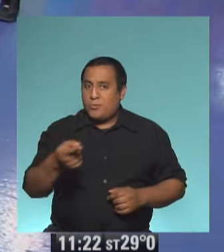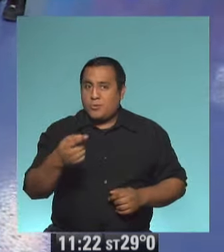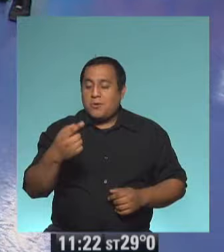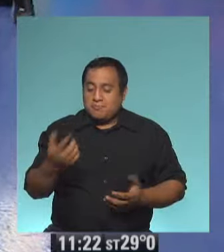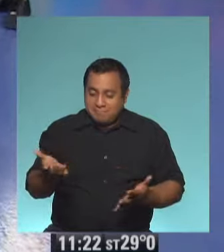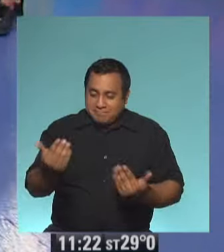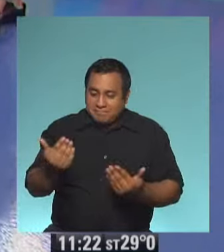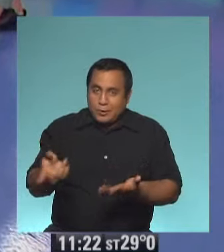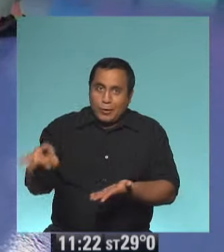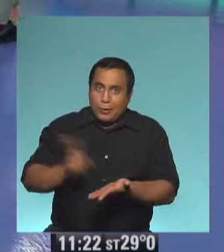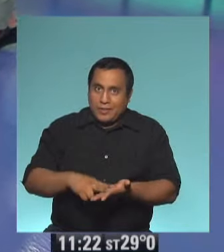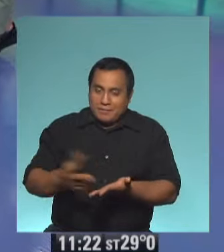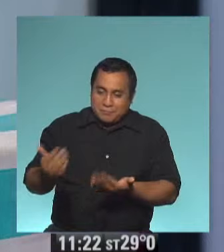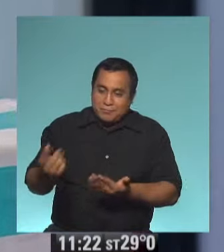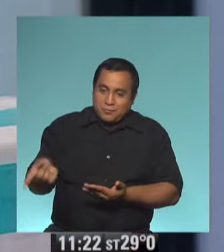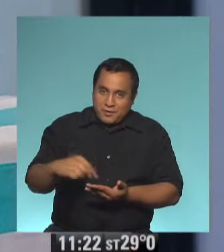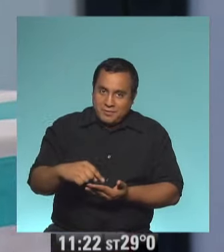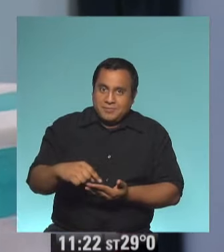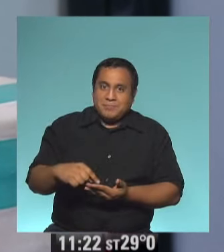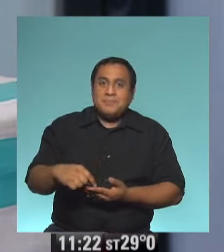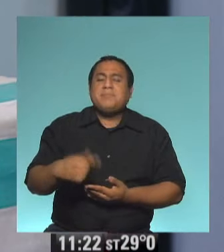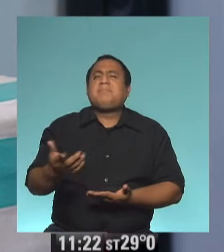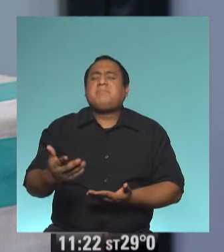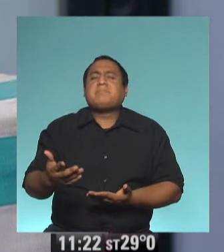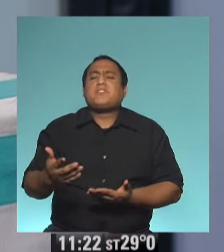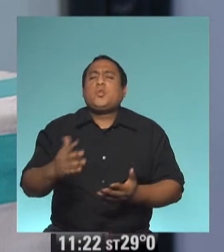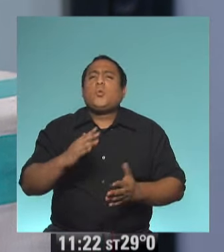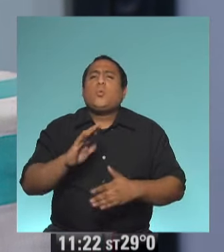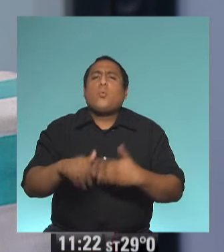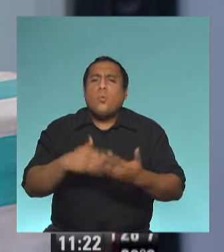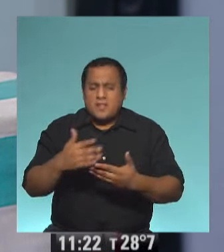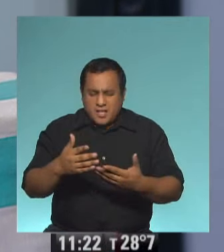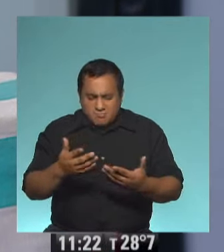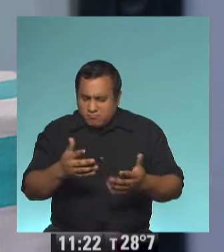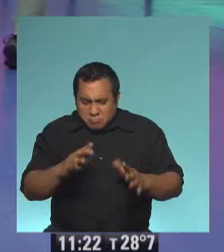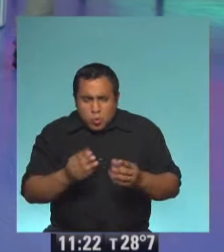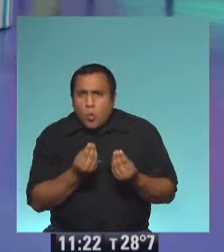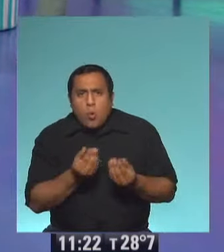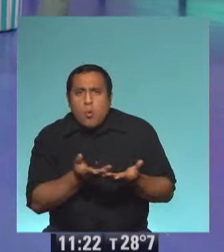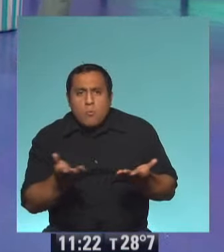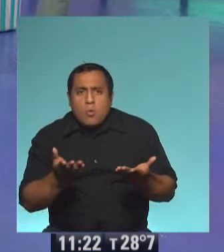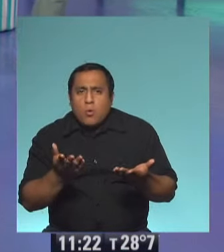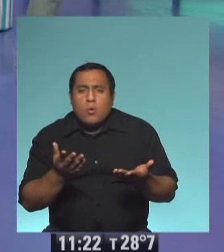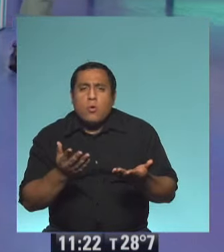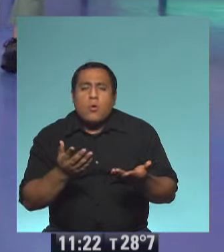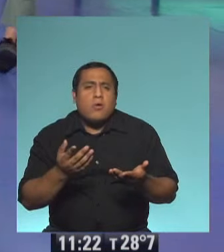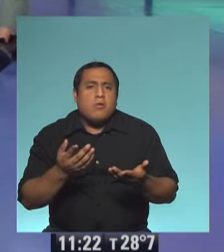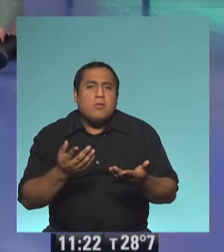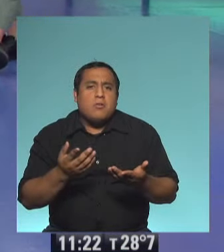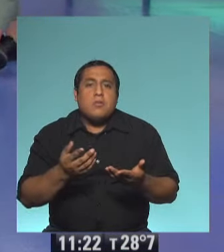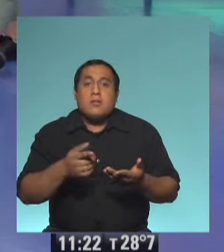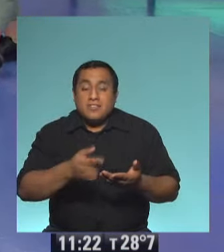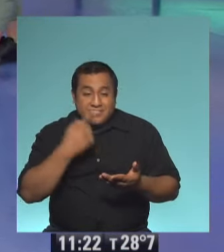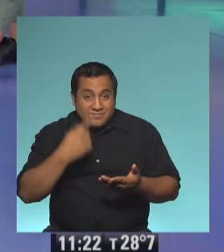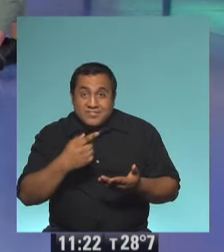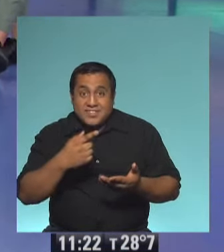nuevo, nuestro amiguito, la pregunta de la semana es ¿de qué están hechos los juguetes? Ah, muy bien. Y claro, habíamos visto a este